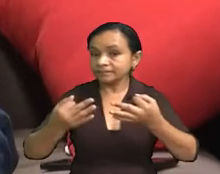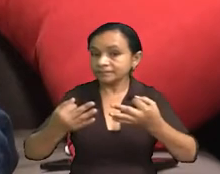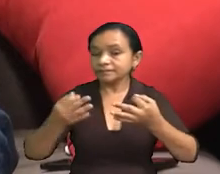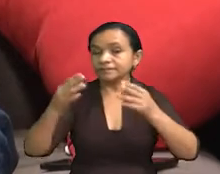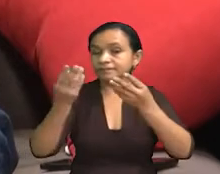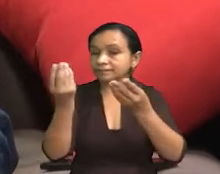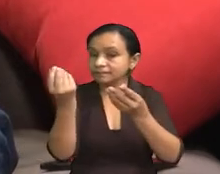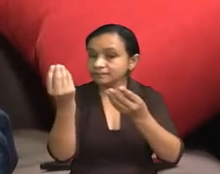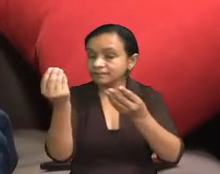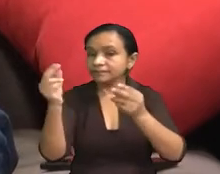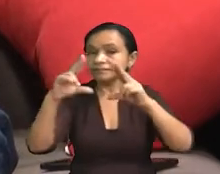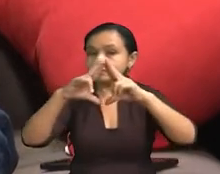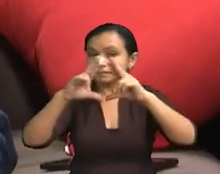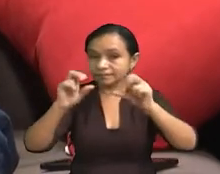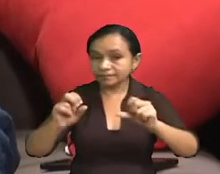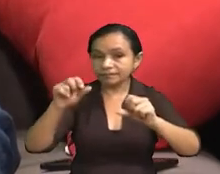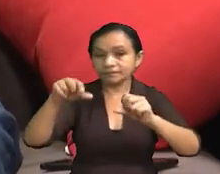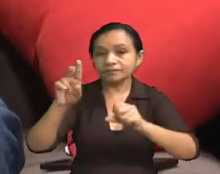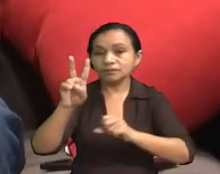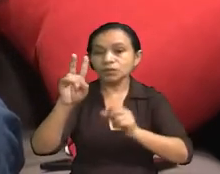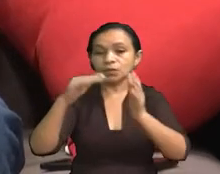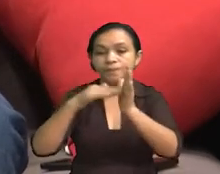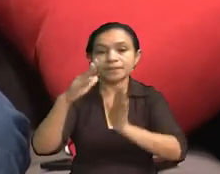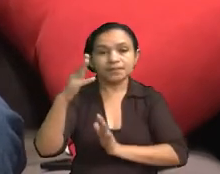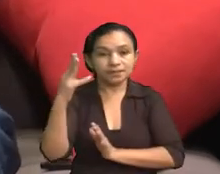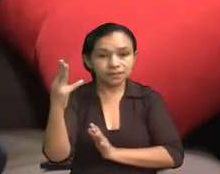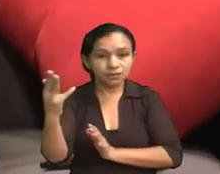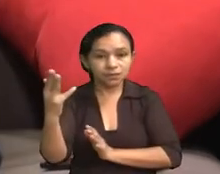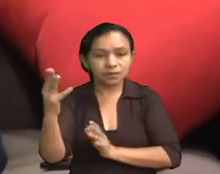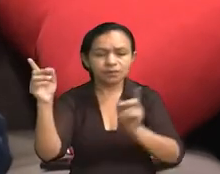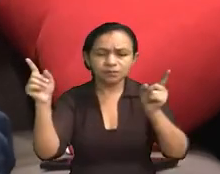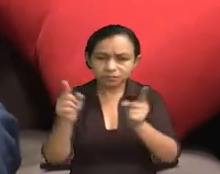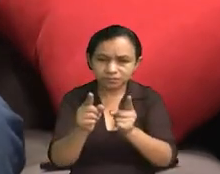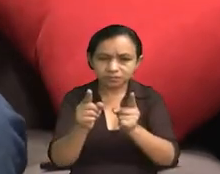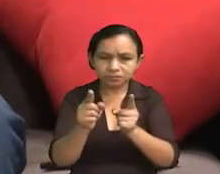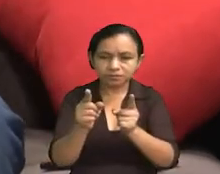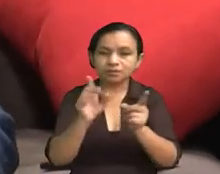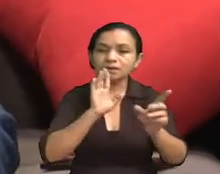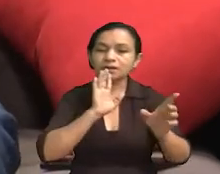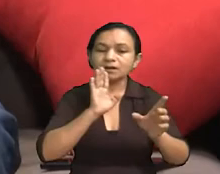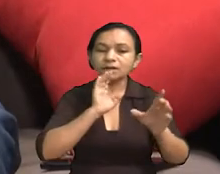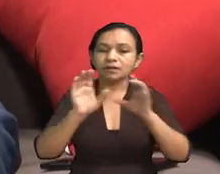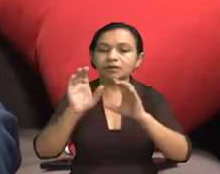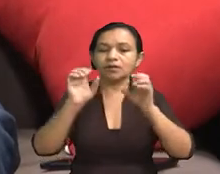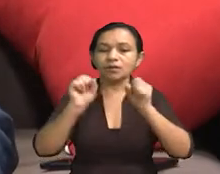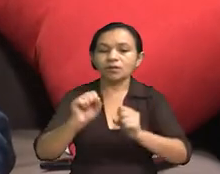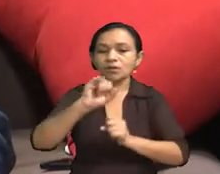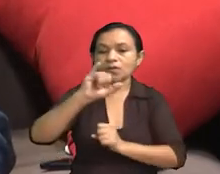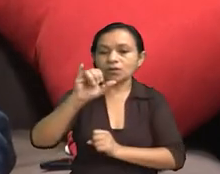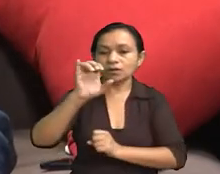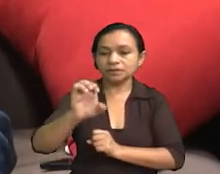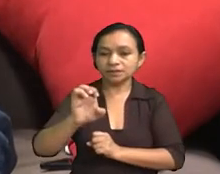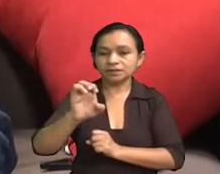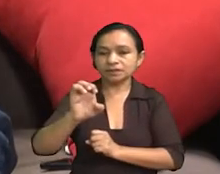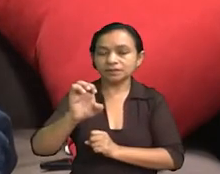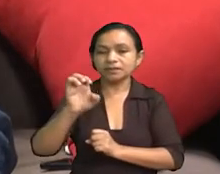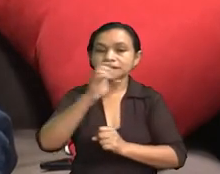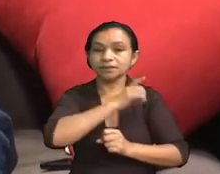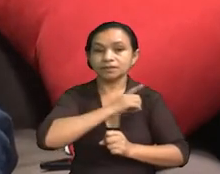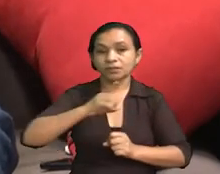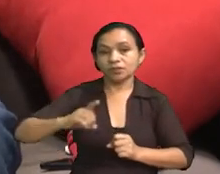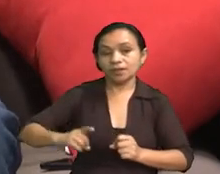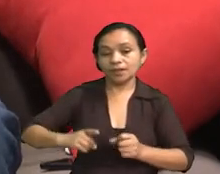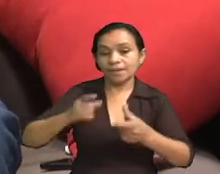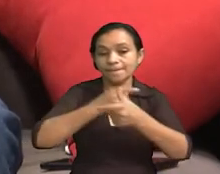de la economía nacional en este 2019. A modo de resumen, una conversación con el compañero José Figueroa, quien es diputado y